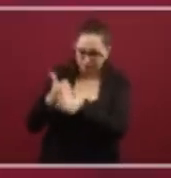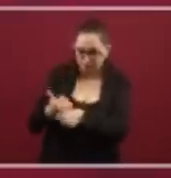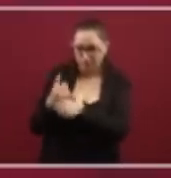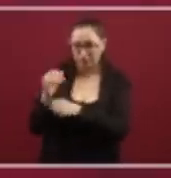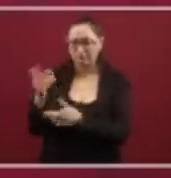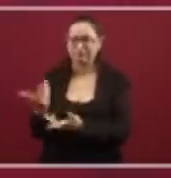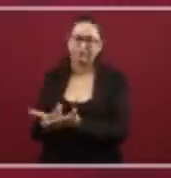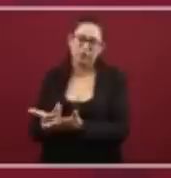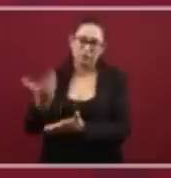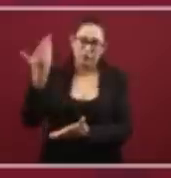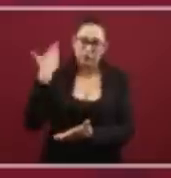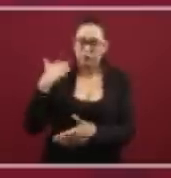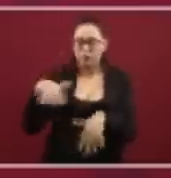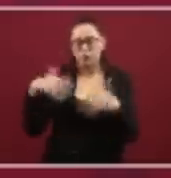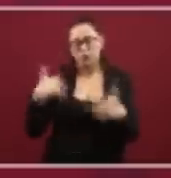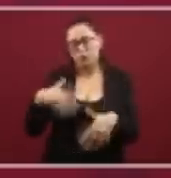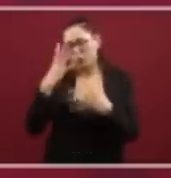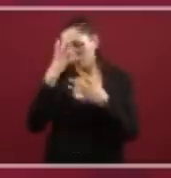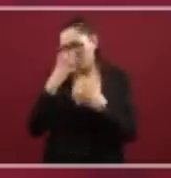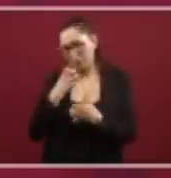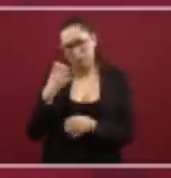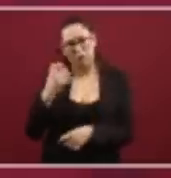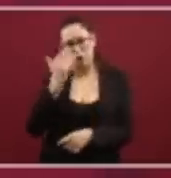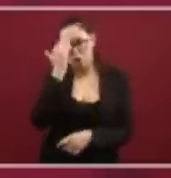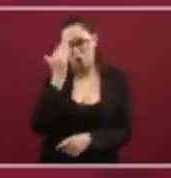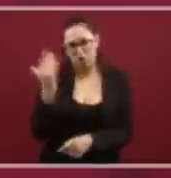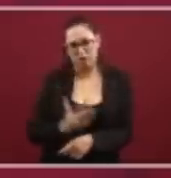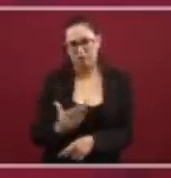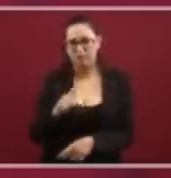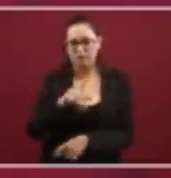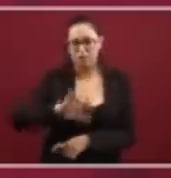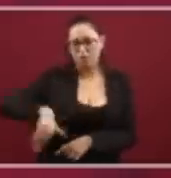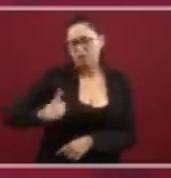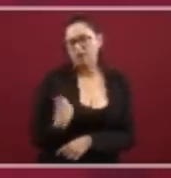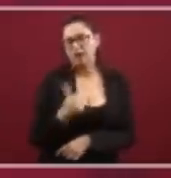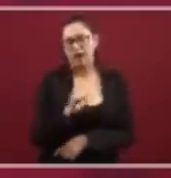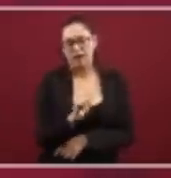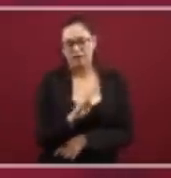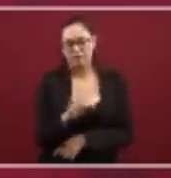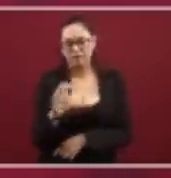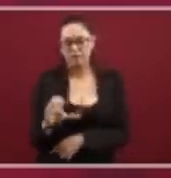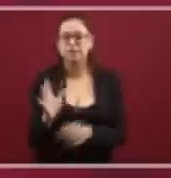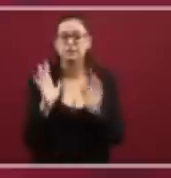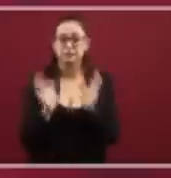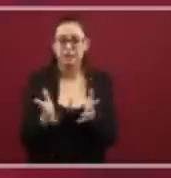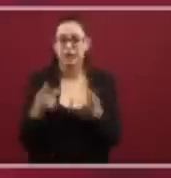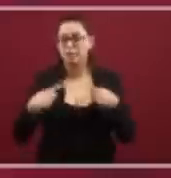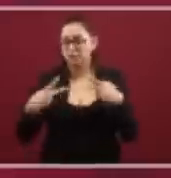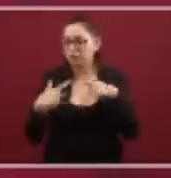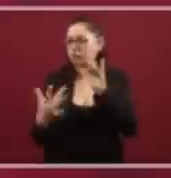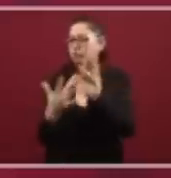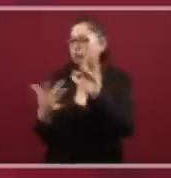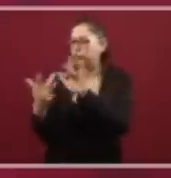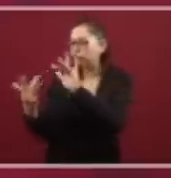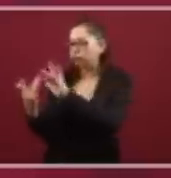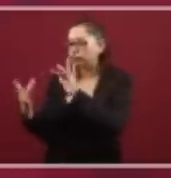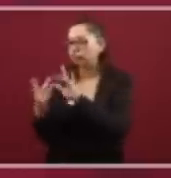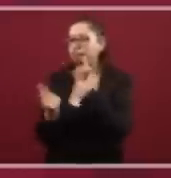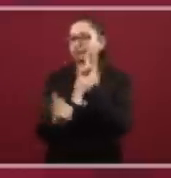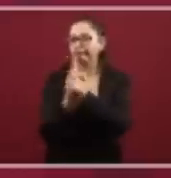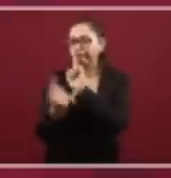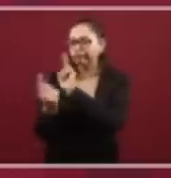tragedia en la guardería abc y hemos establecido los contactos y compromisos iniciales para